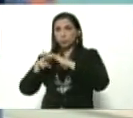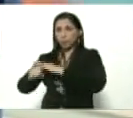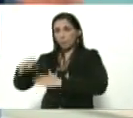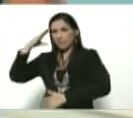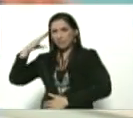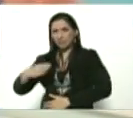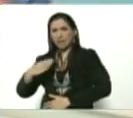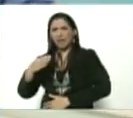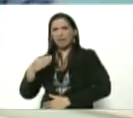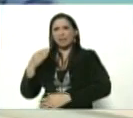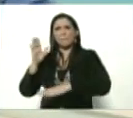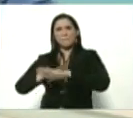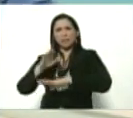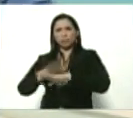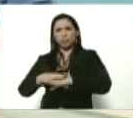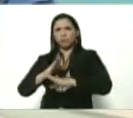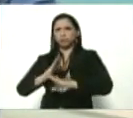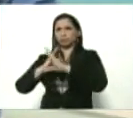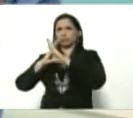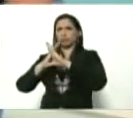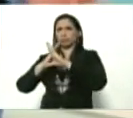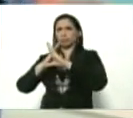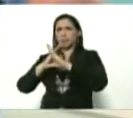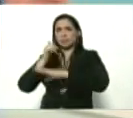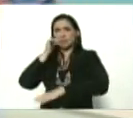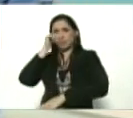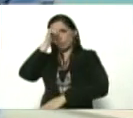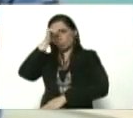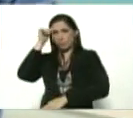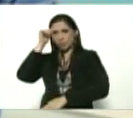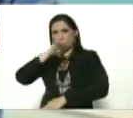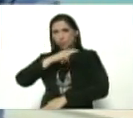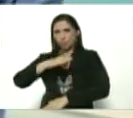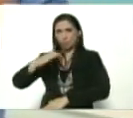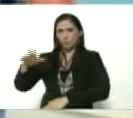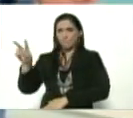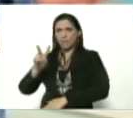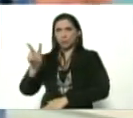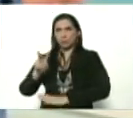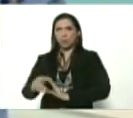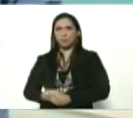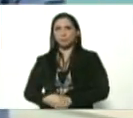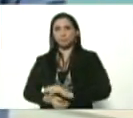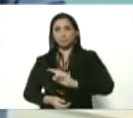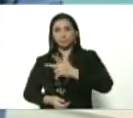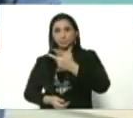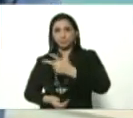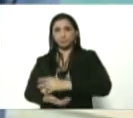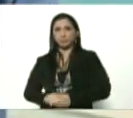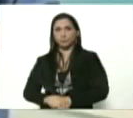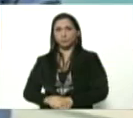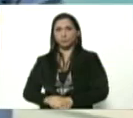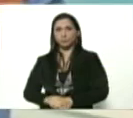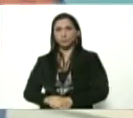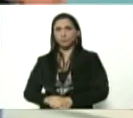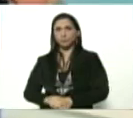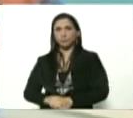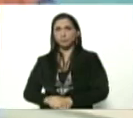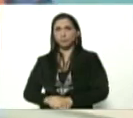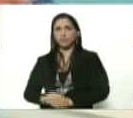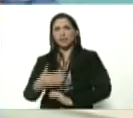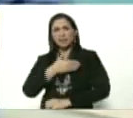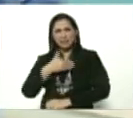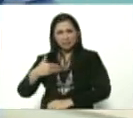que se registró y se frustró este fin de semana en las costas venezolanas. Y en tercer lugar, presidente Maduro,